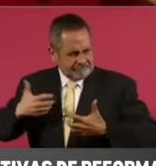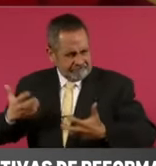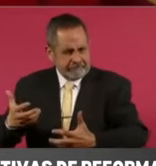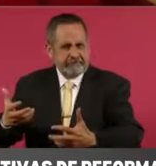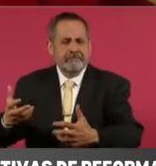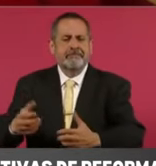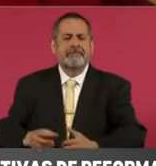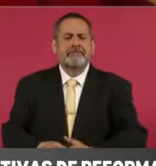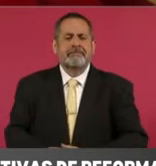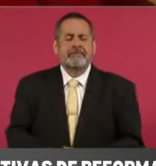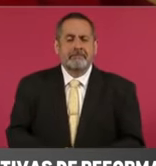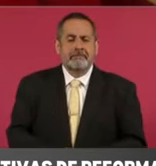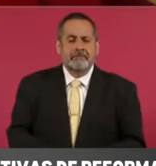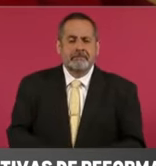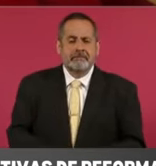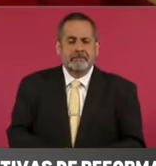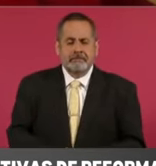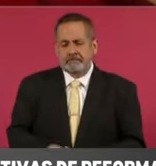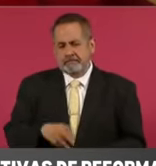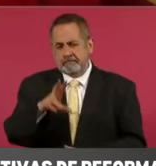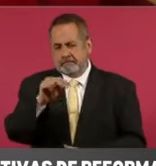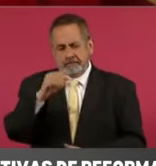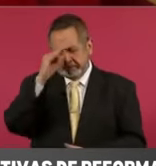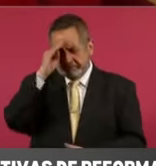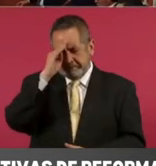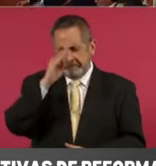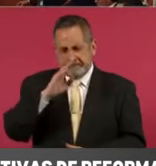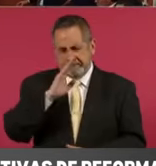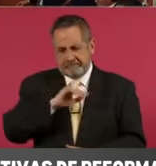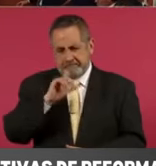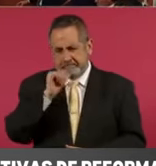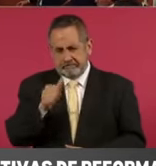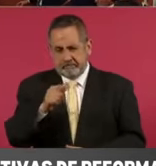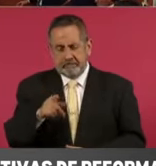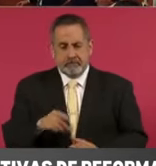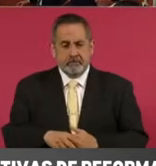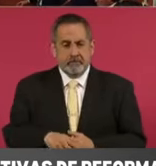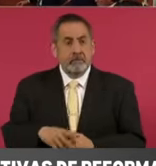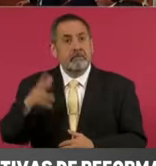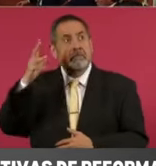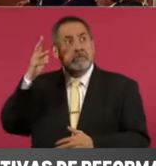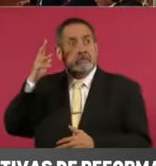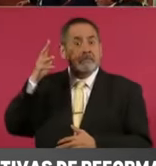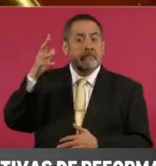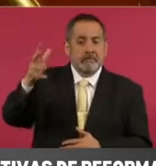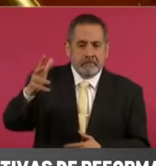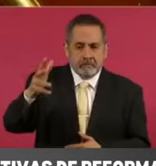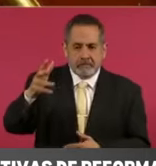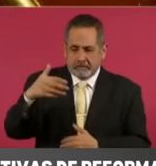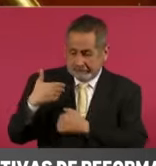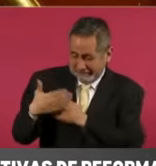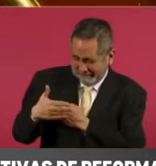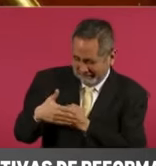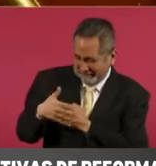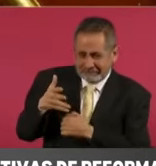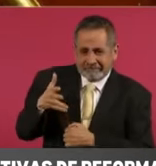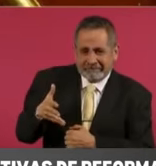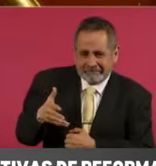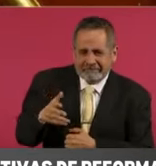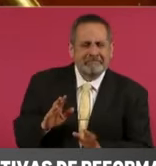Pero no se malinterprete, no estoy hablando del futuro inmediato,